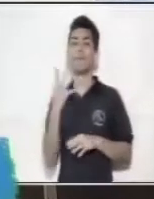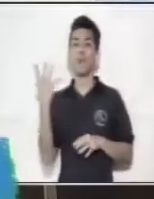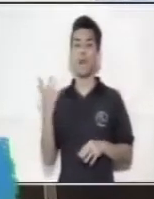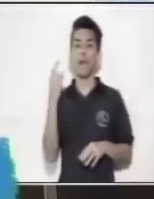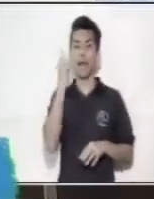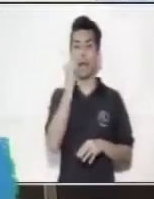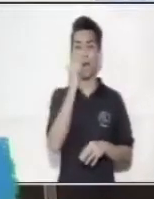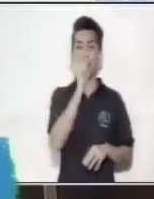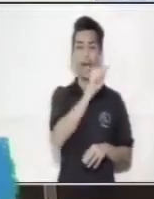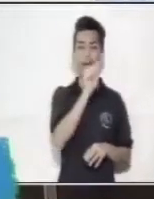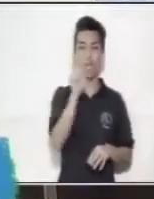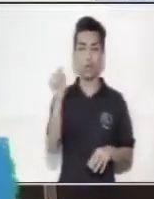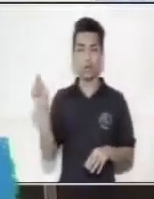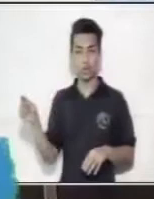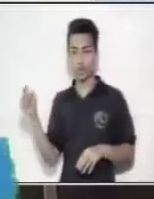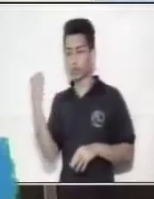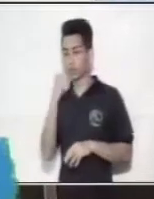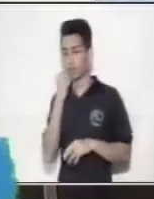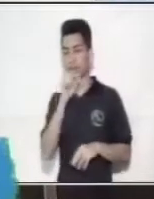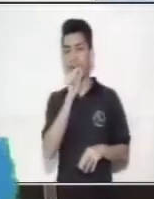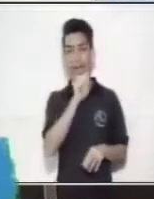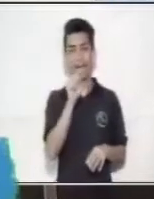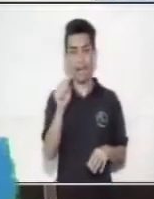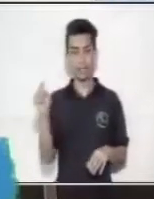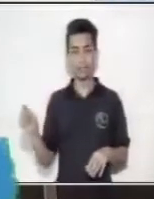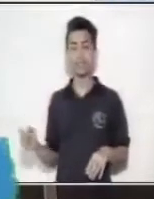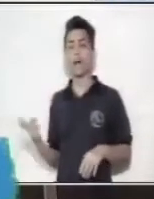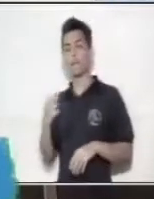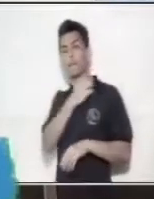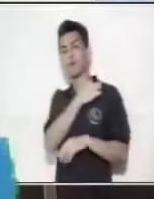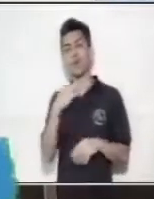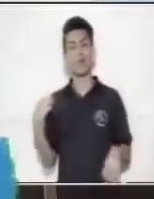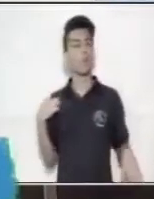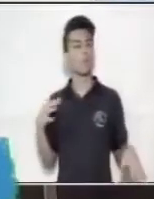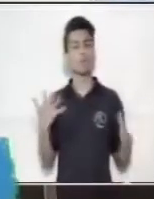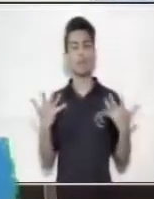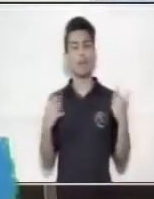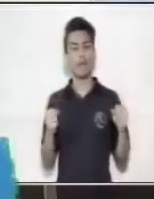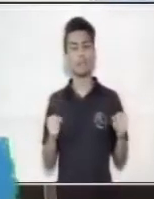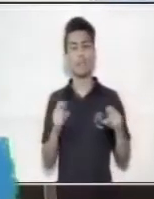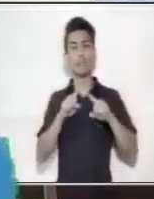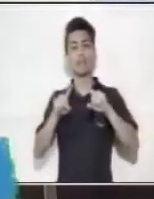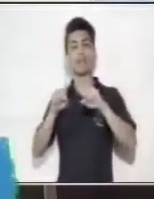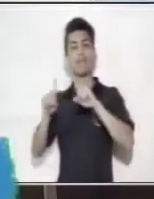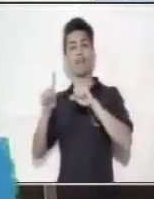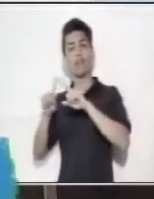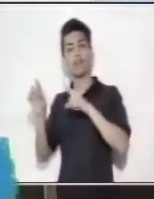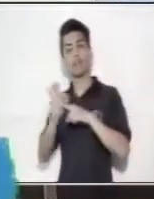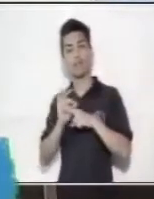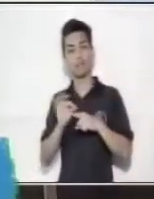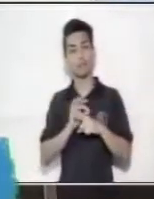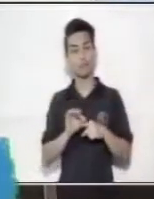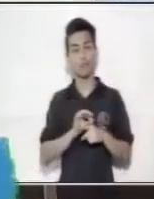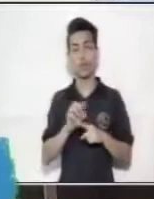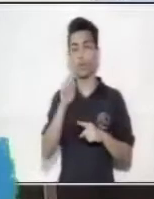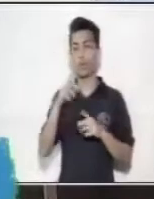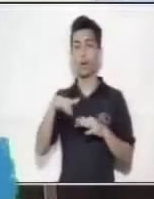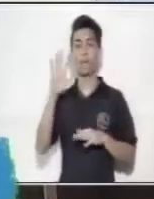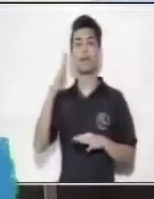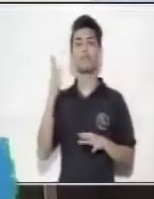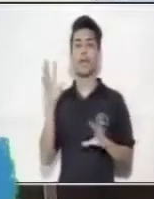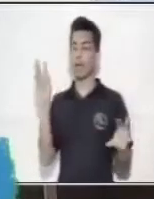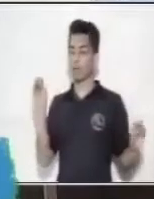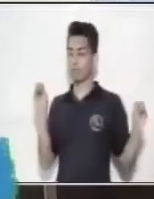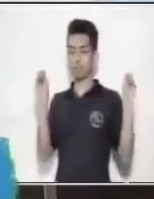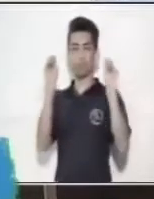Entonces, todos los pronombres lo que hacen, tienen diferentes funciones, pero uno de ellos es sustituir